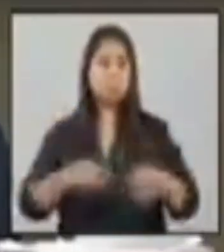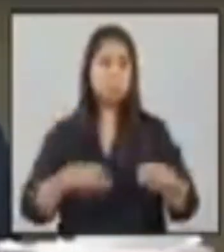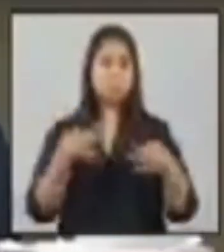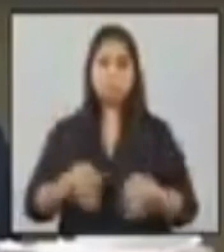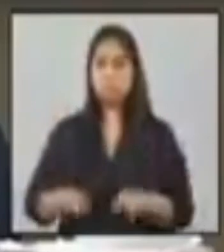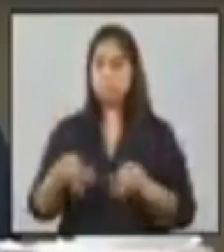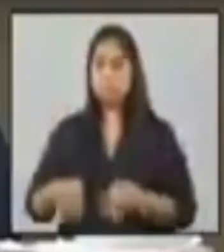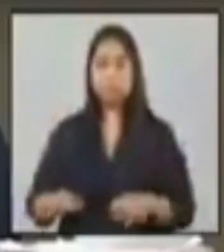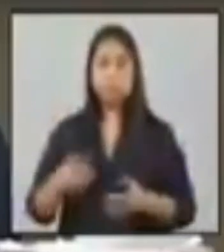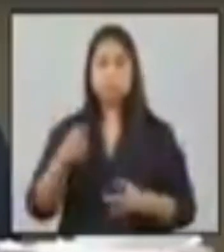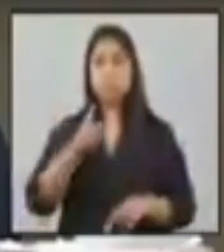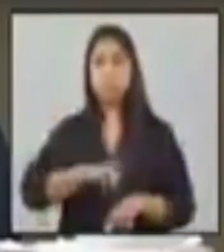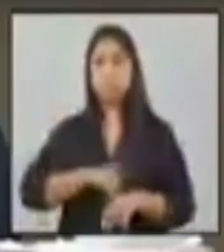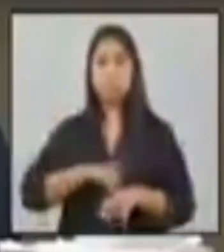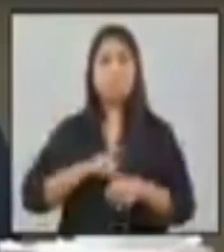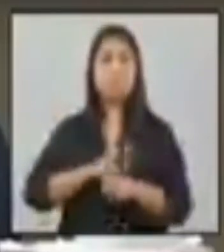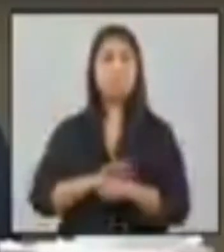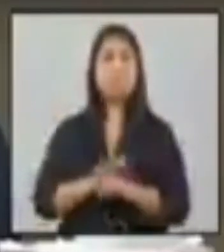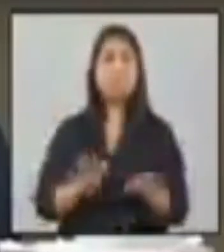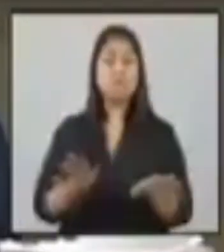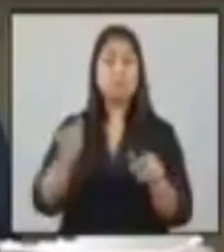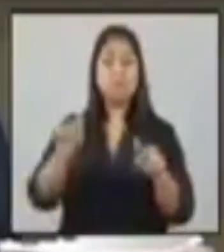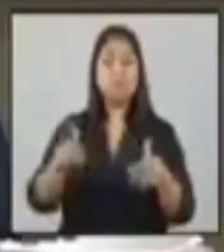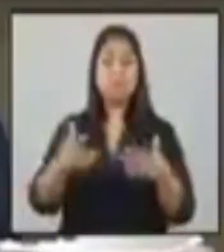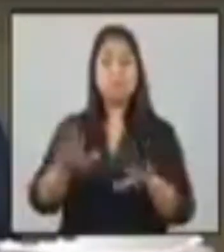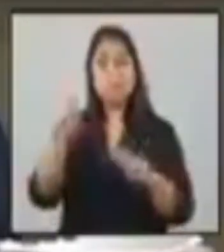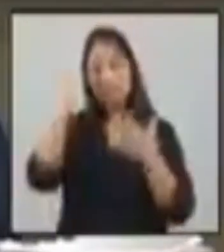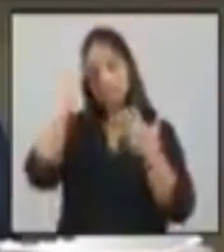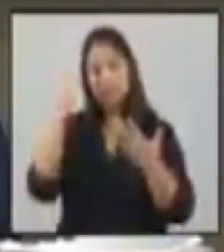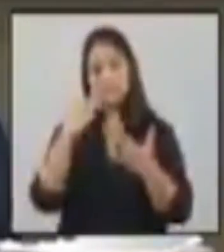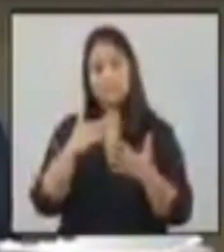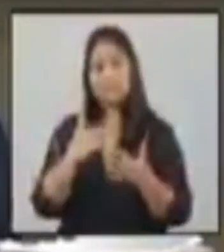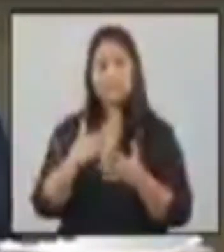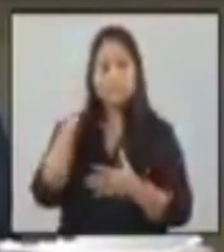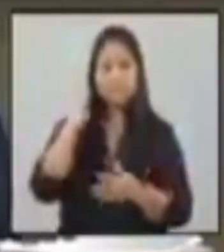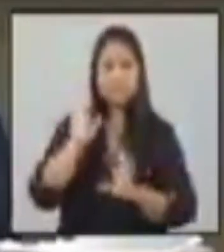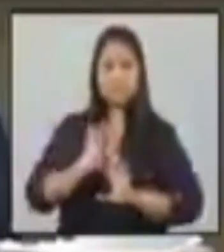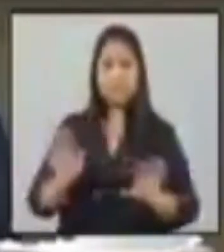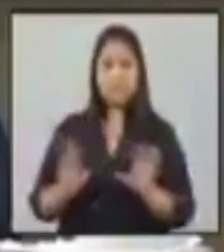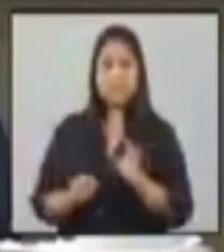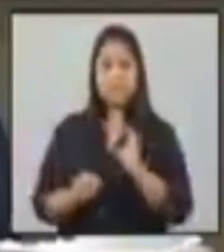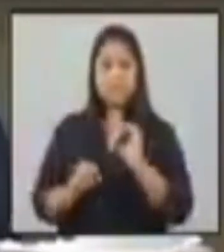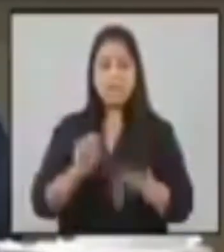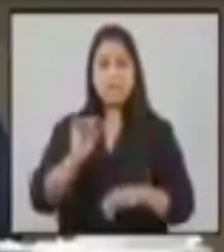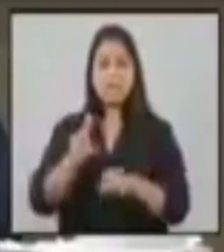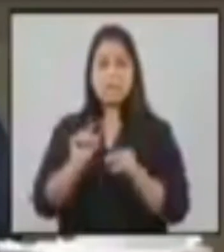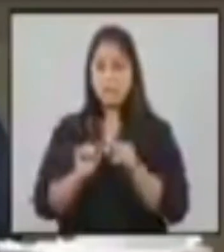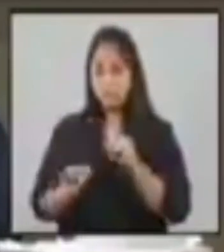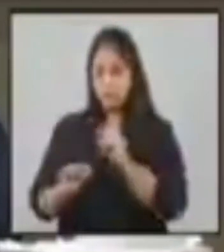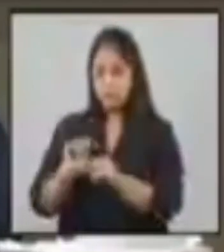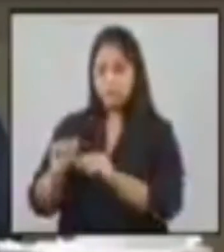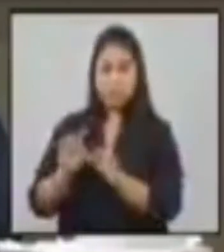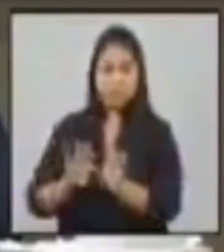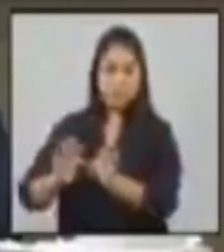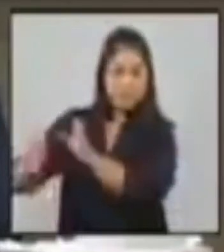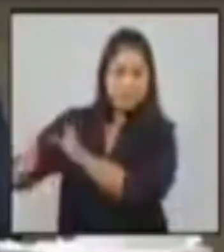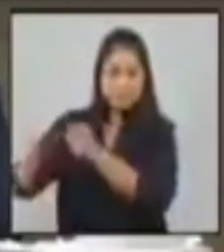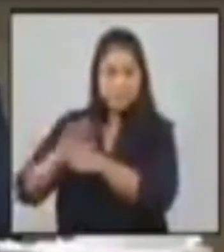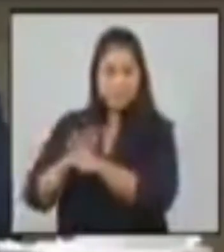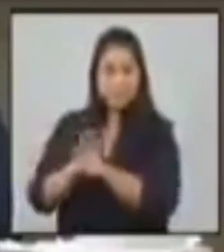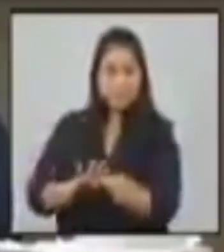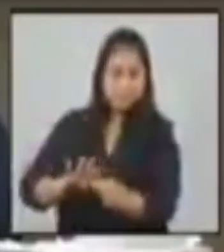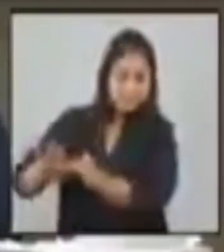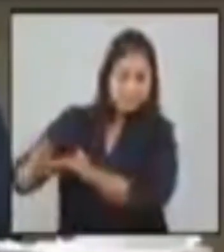con todo este tiempo de coronavirus yo ya gracias a dios ya voy saliendo de este tema para poder retomar el tema de